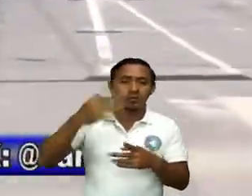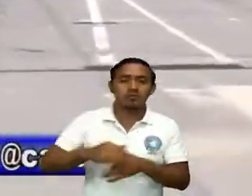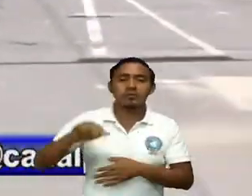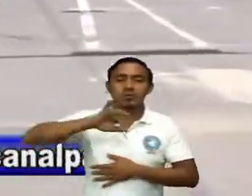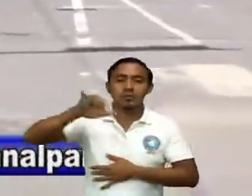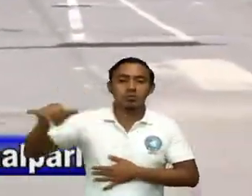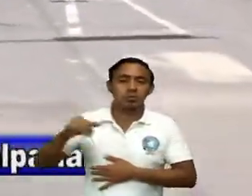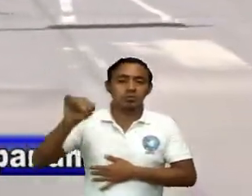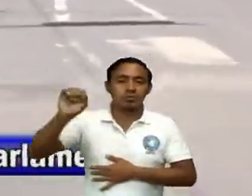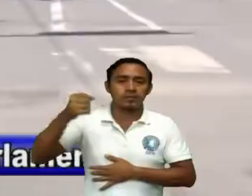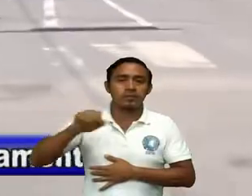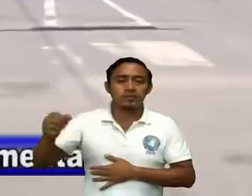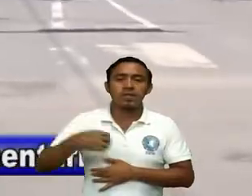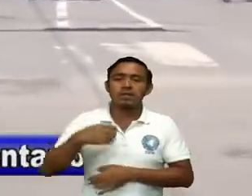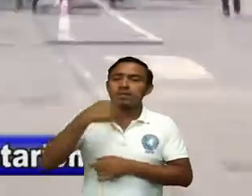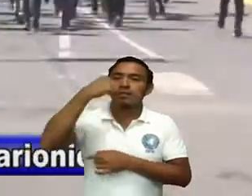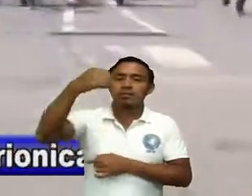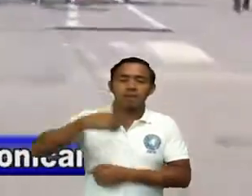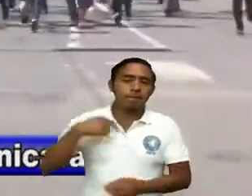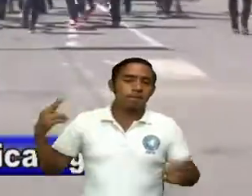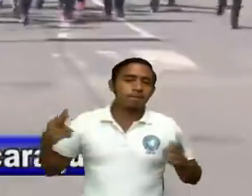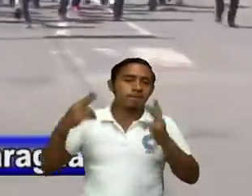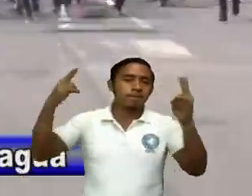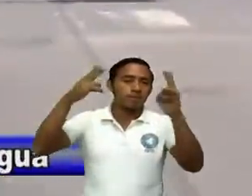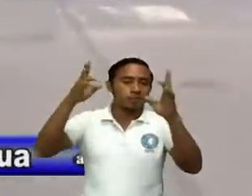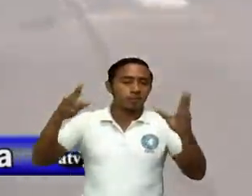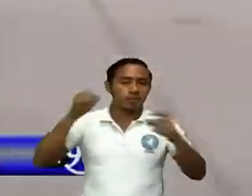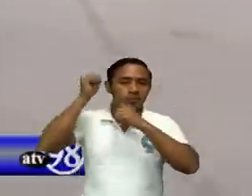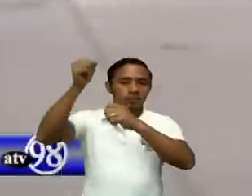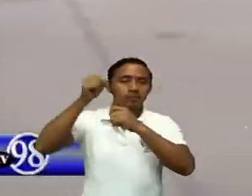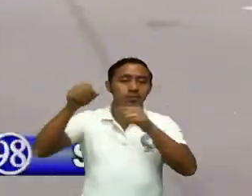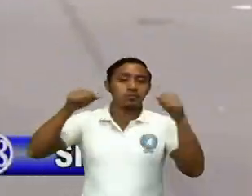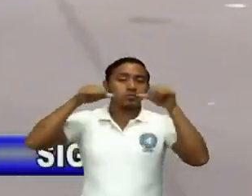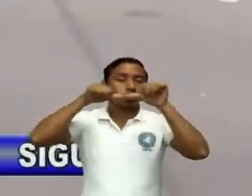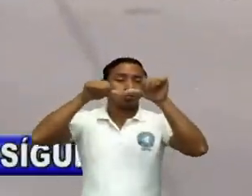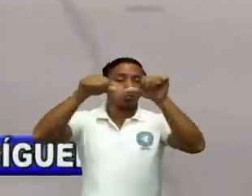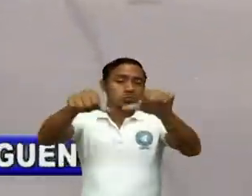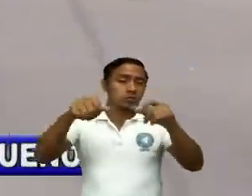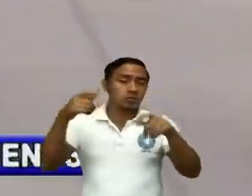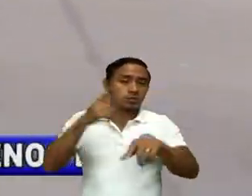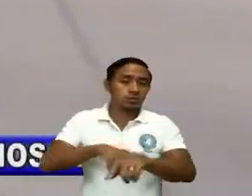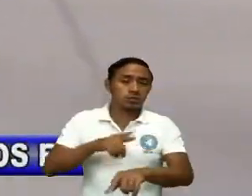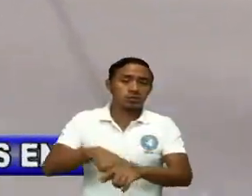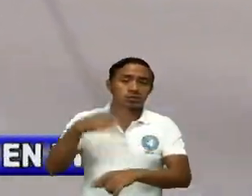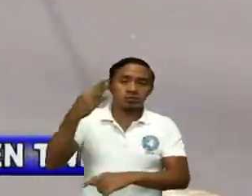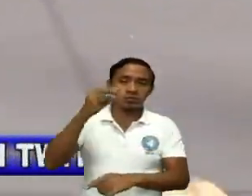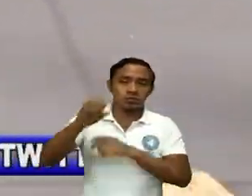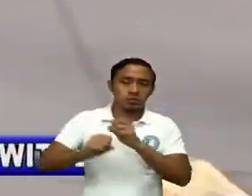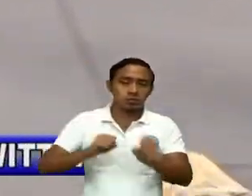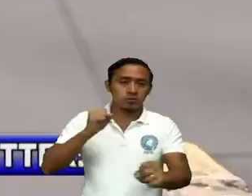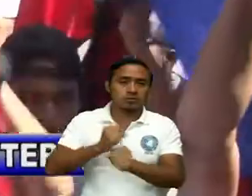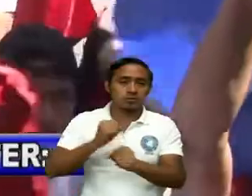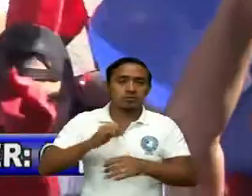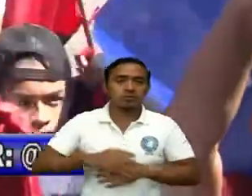JS lanzaron vivas a la revolución que se ha mantenido viva durante estos 40 años.